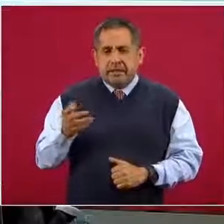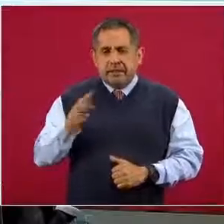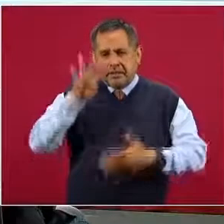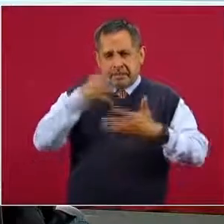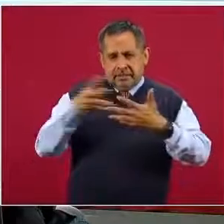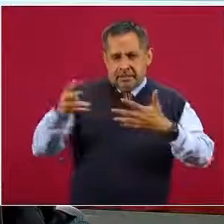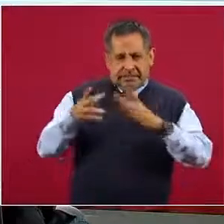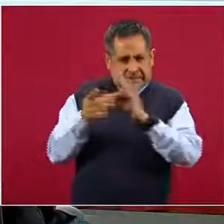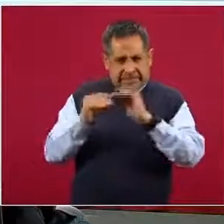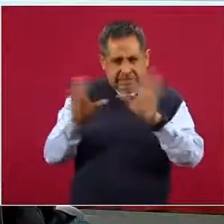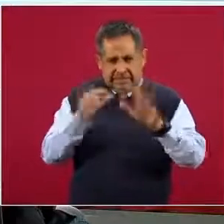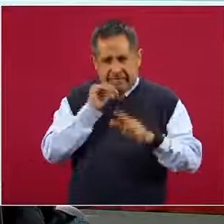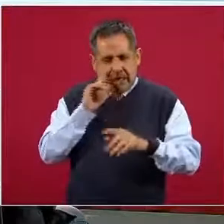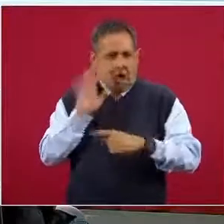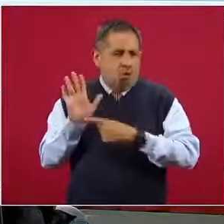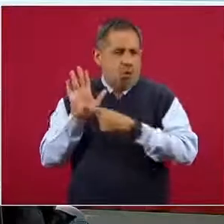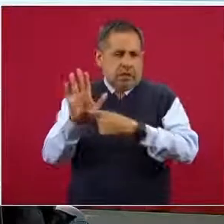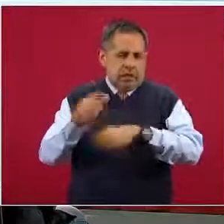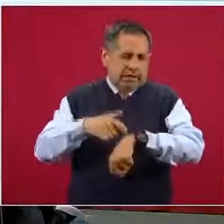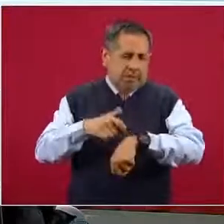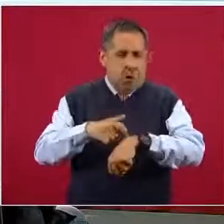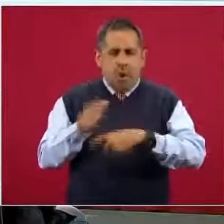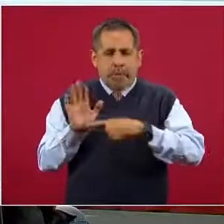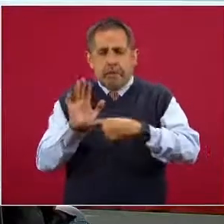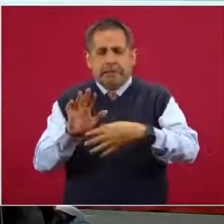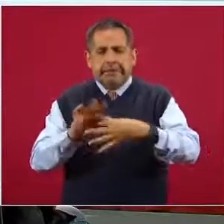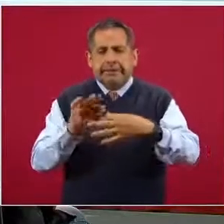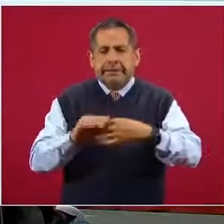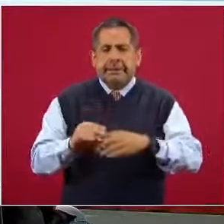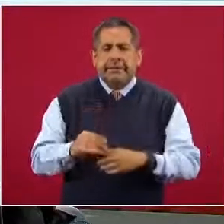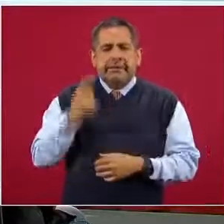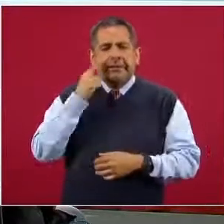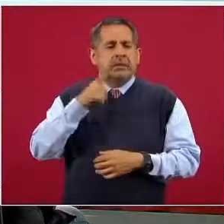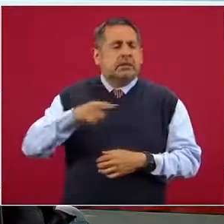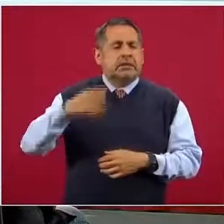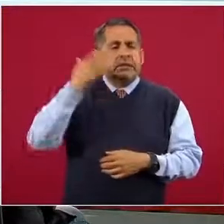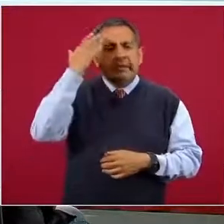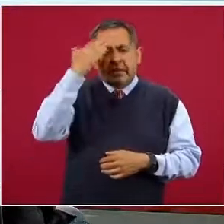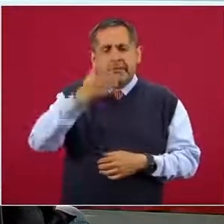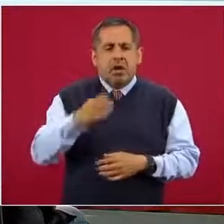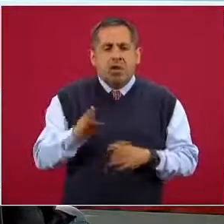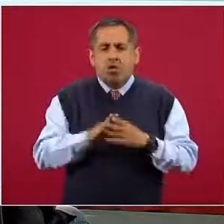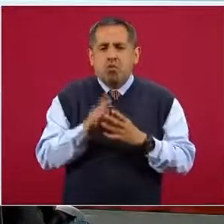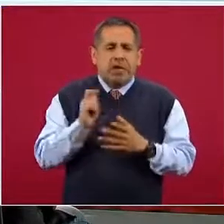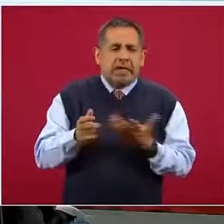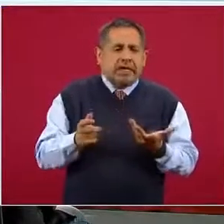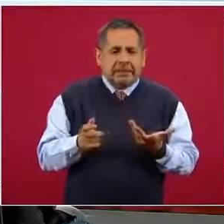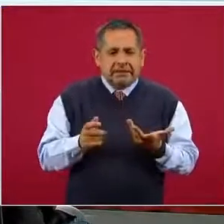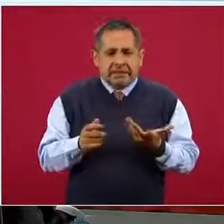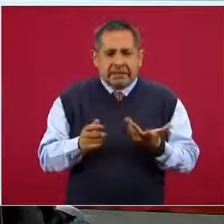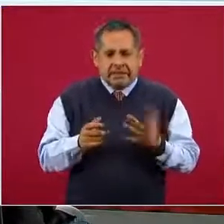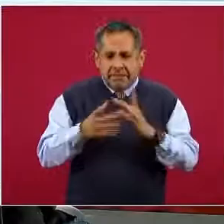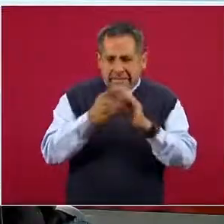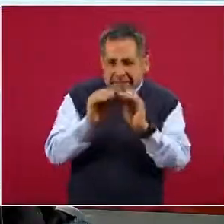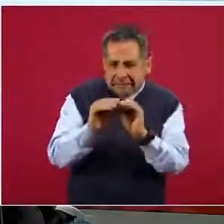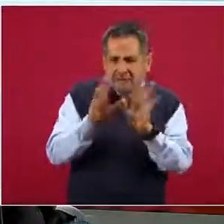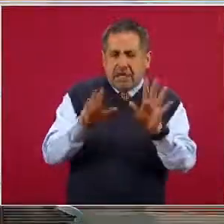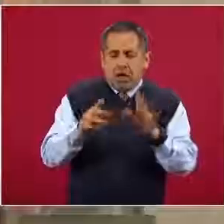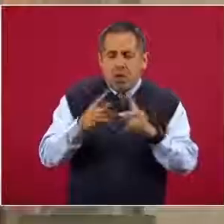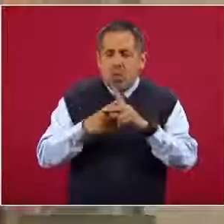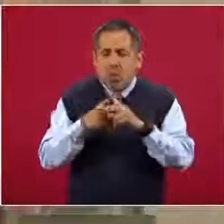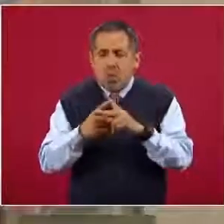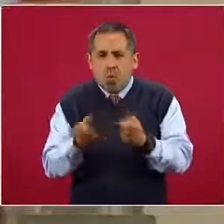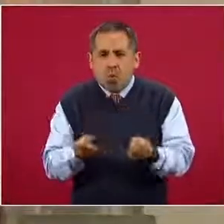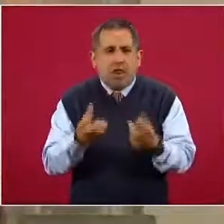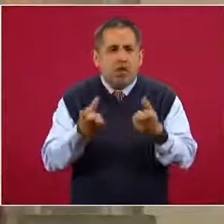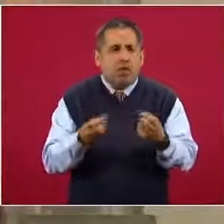a describir tanto en aras del tiempo, pero la integramos para que ustedes puedan tener todos los números relacionados,